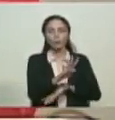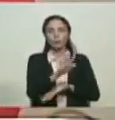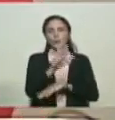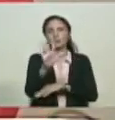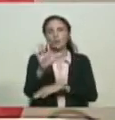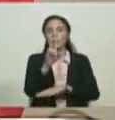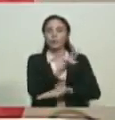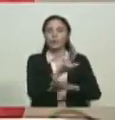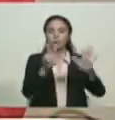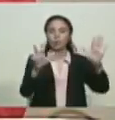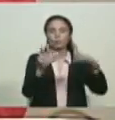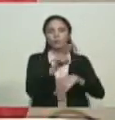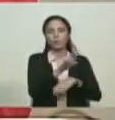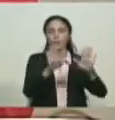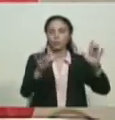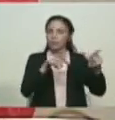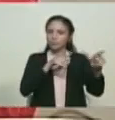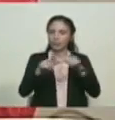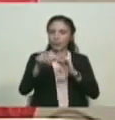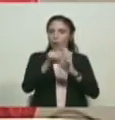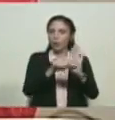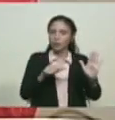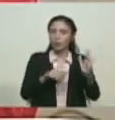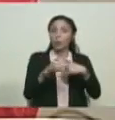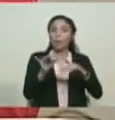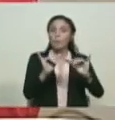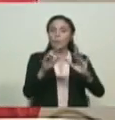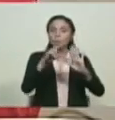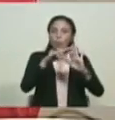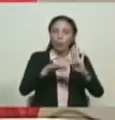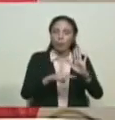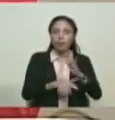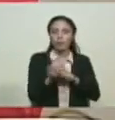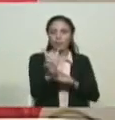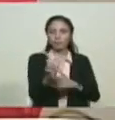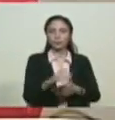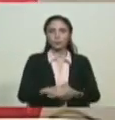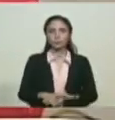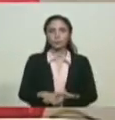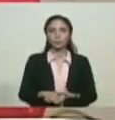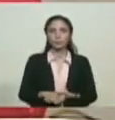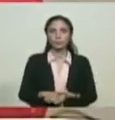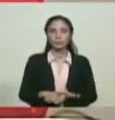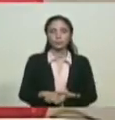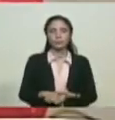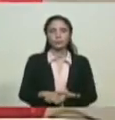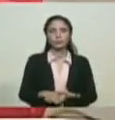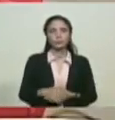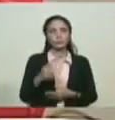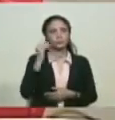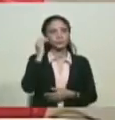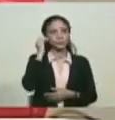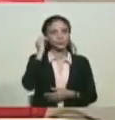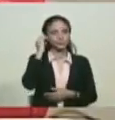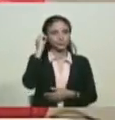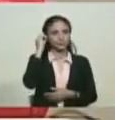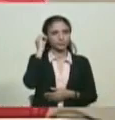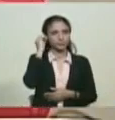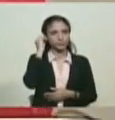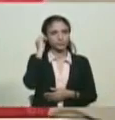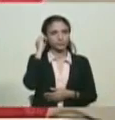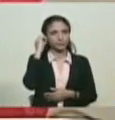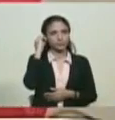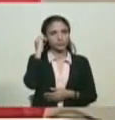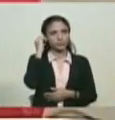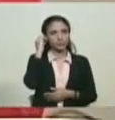y 29 de la de los estatutos del partido siendo y